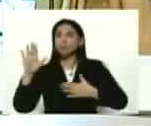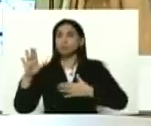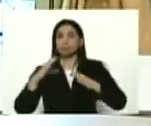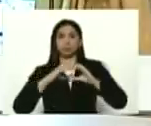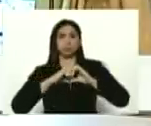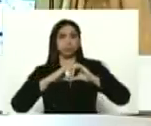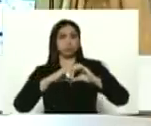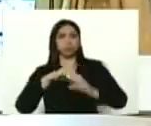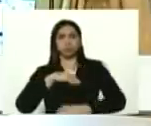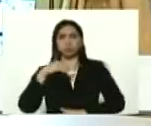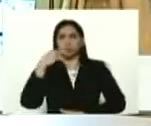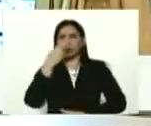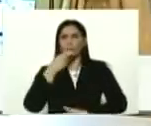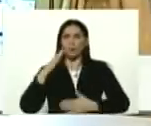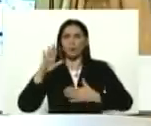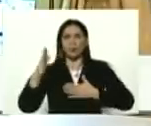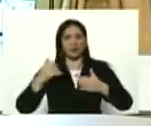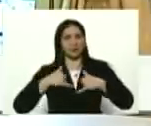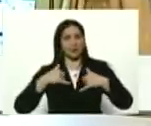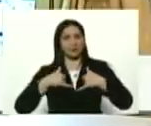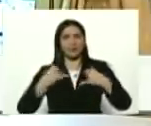y se compromete con su vida.